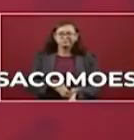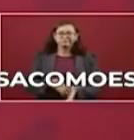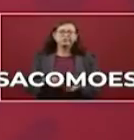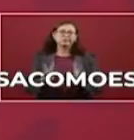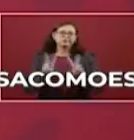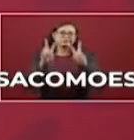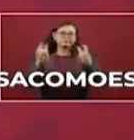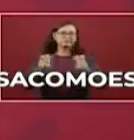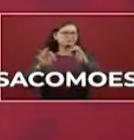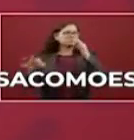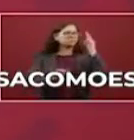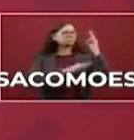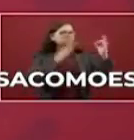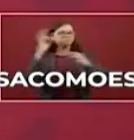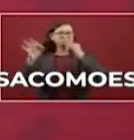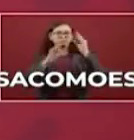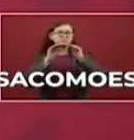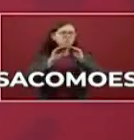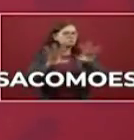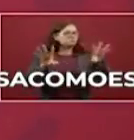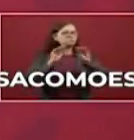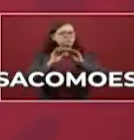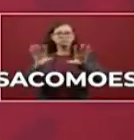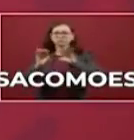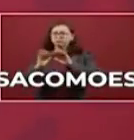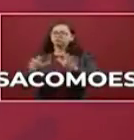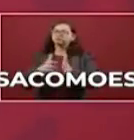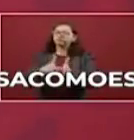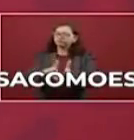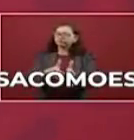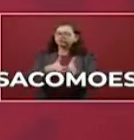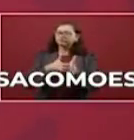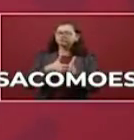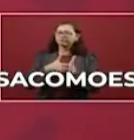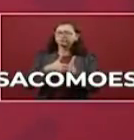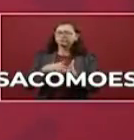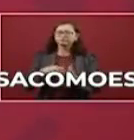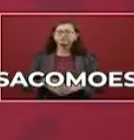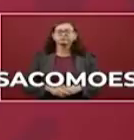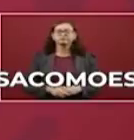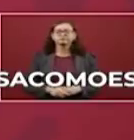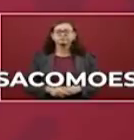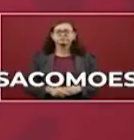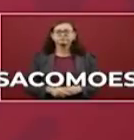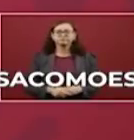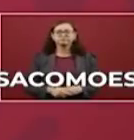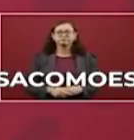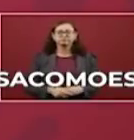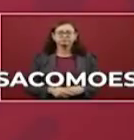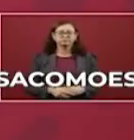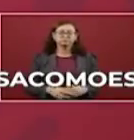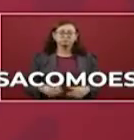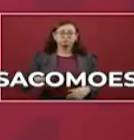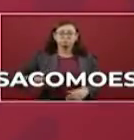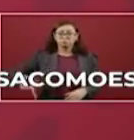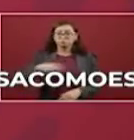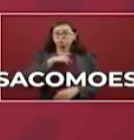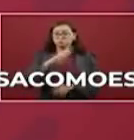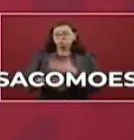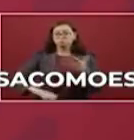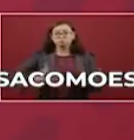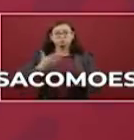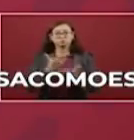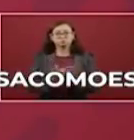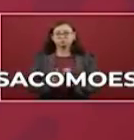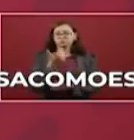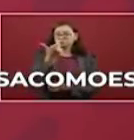Manuel López Obrador abre la puerta del palacio y a las 7 de la mañana entran los periodistas a preguntarle todo lo que ha pasado. Entonces los periodistas, aunque